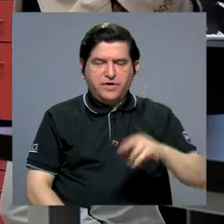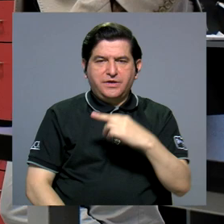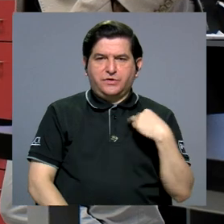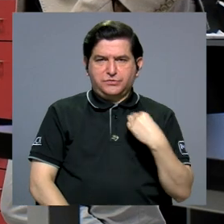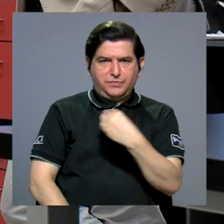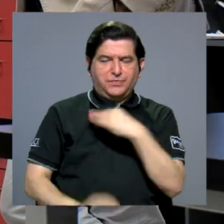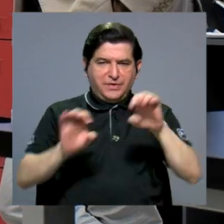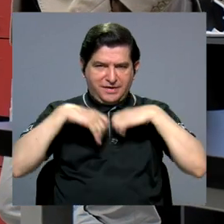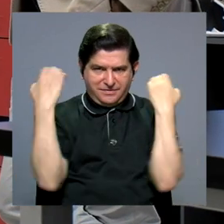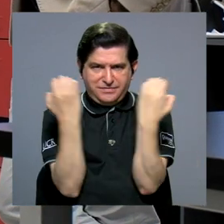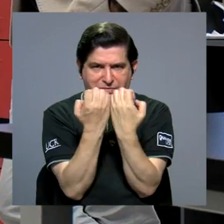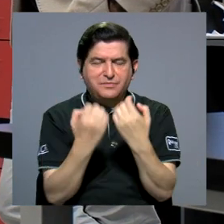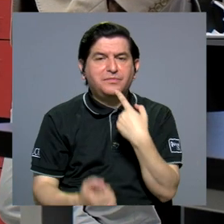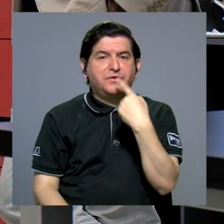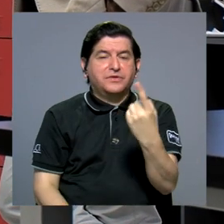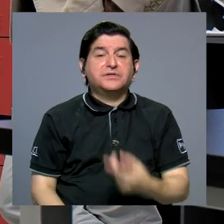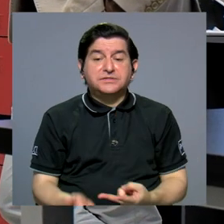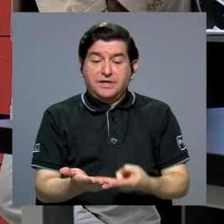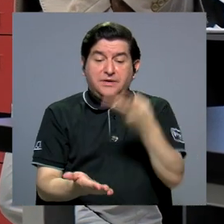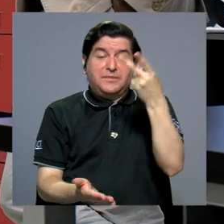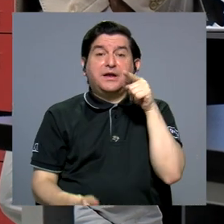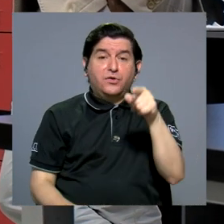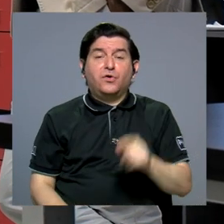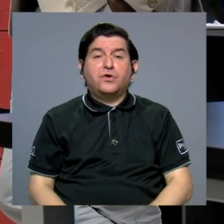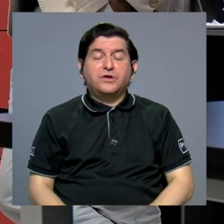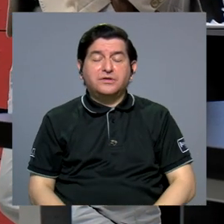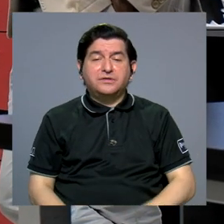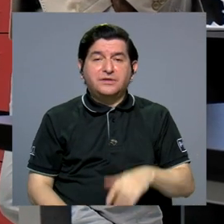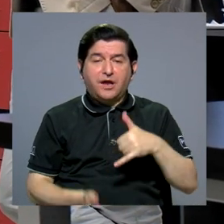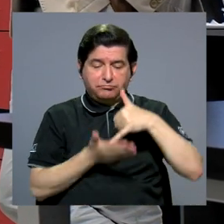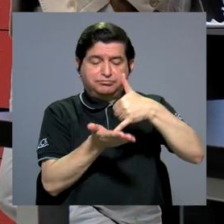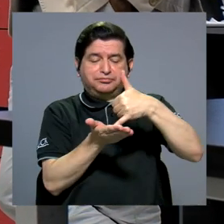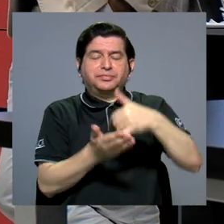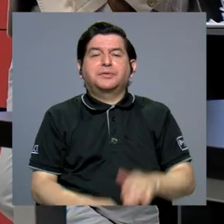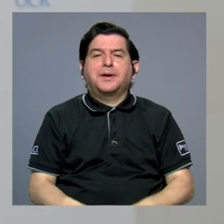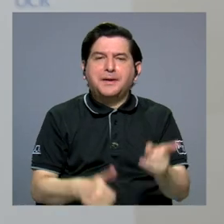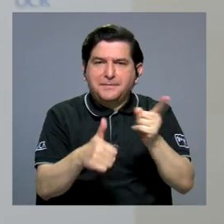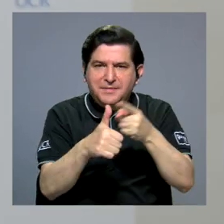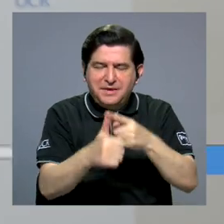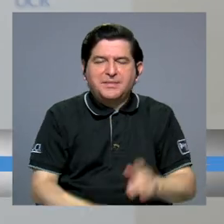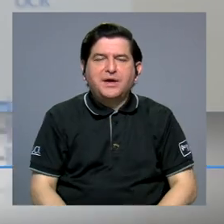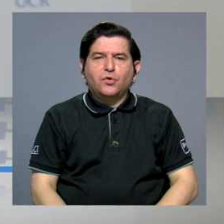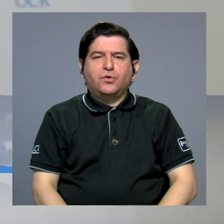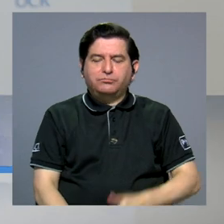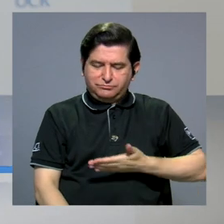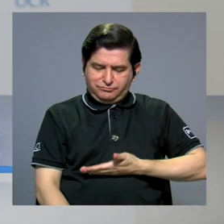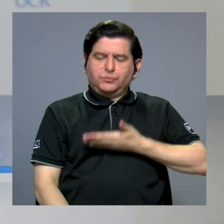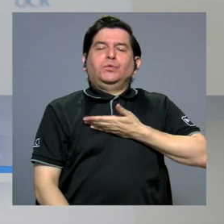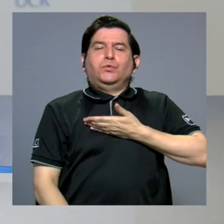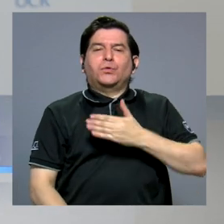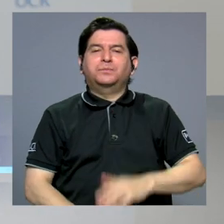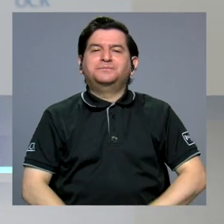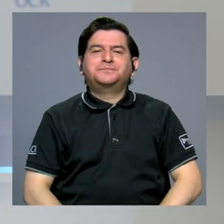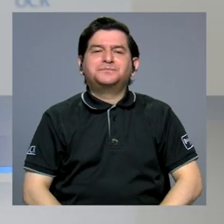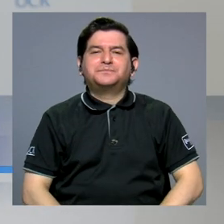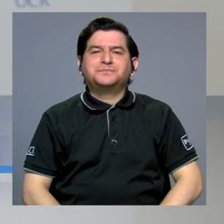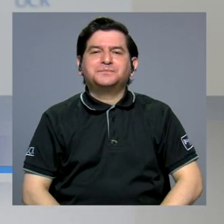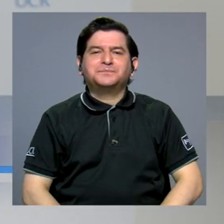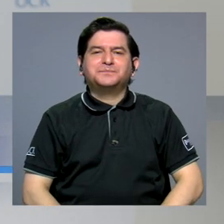Rodríguez, miembro del equipo, mencionó el valor de este reconocimiento. Primeramente, un orgullo, ¿verdad?